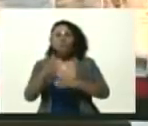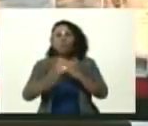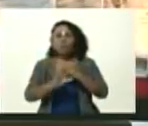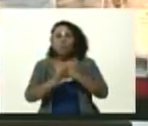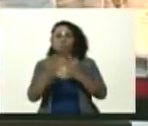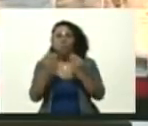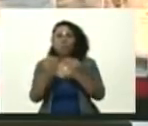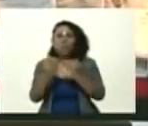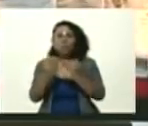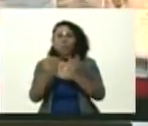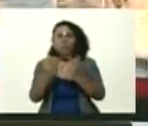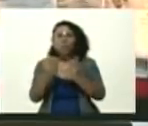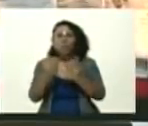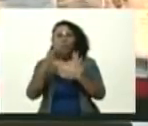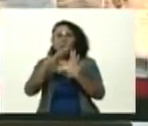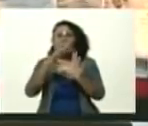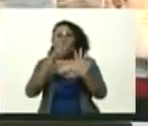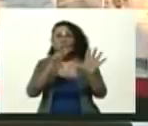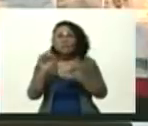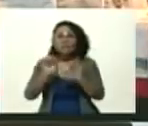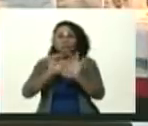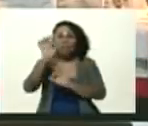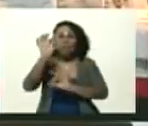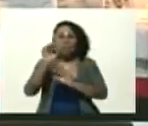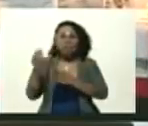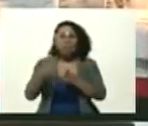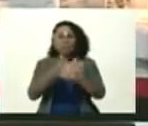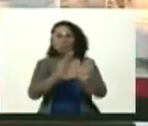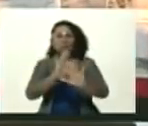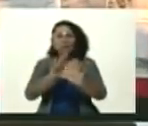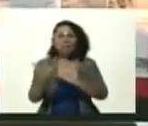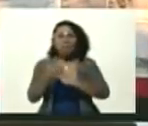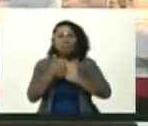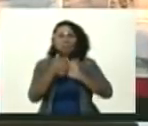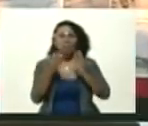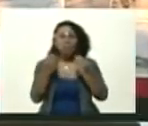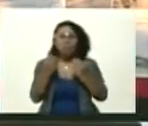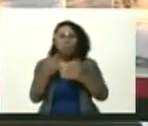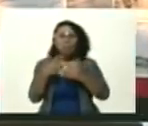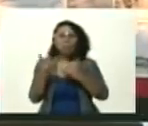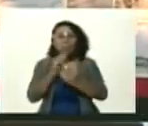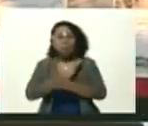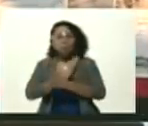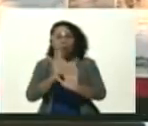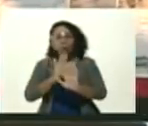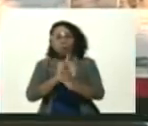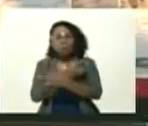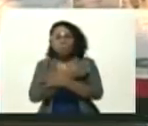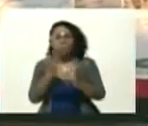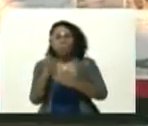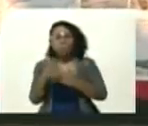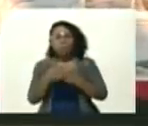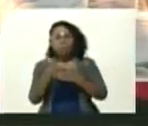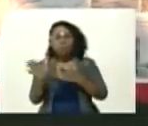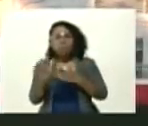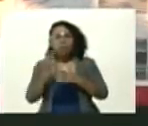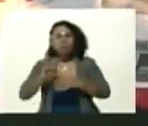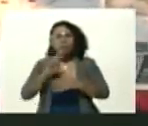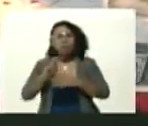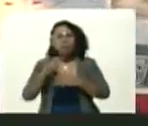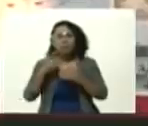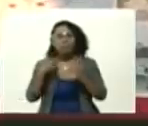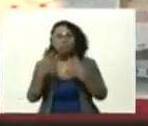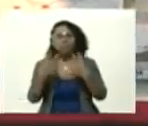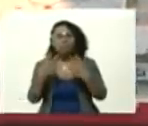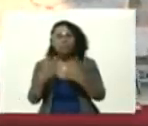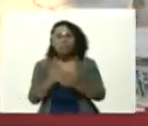aproximadamente 80 metros de vialidad, que en los próximos días ya estará dispuesto para el uso y el tránsito. Con